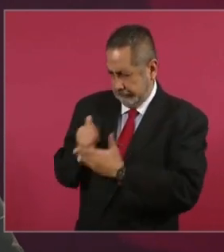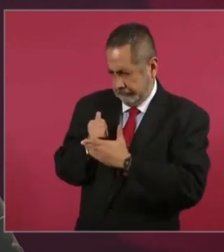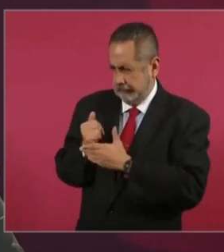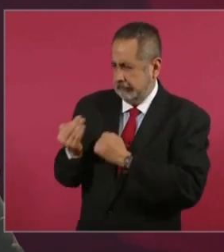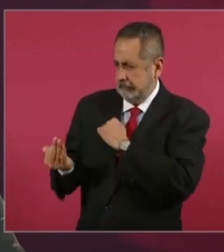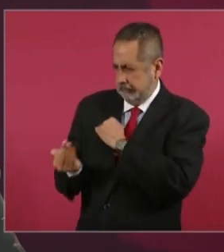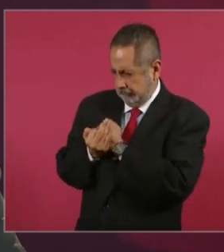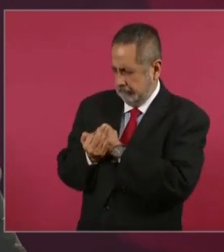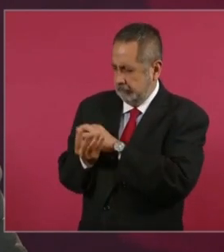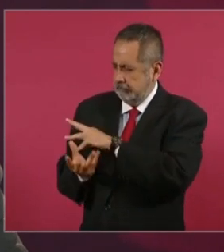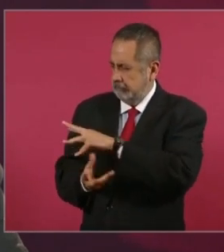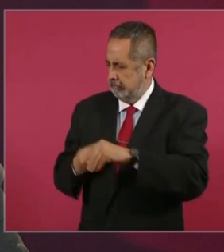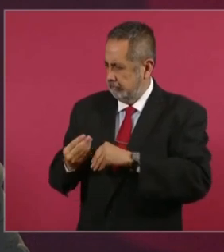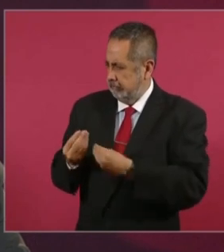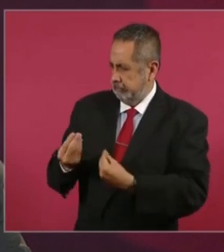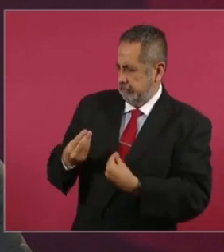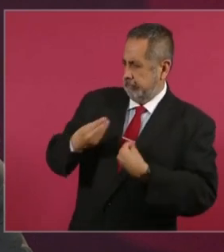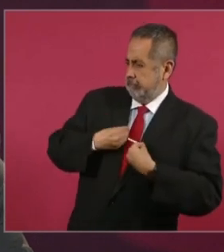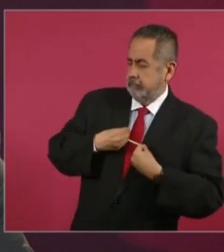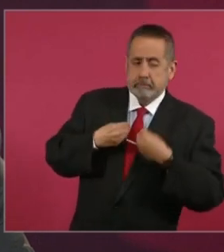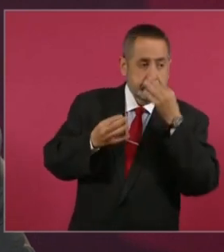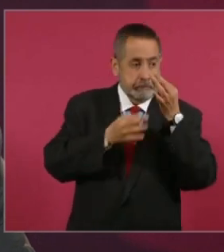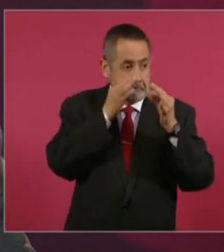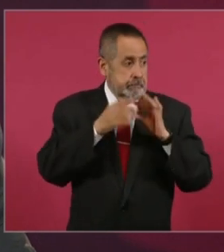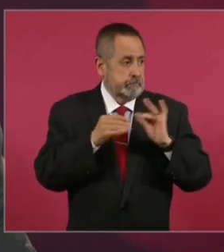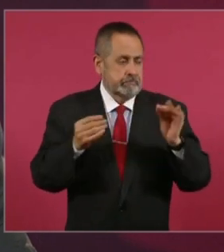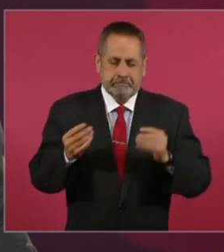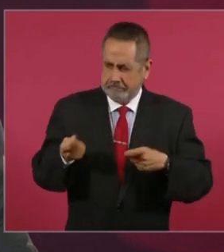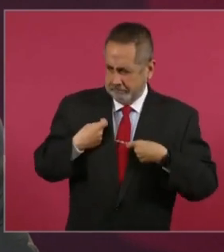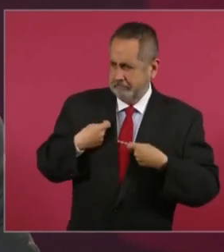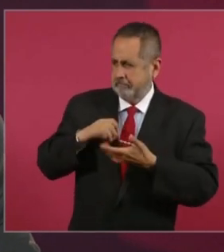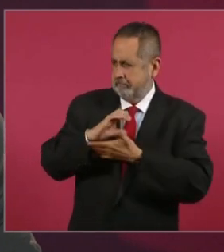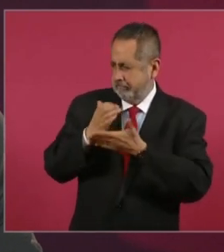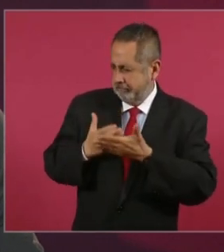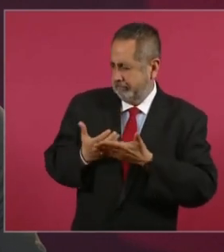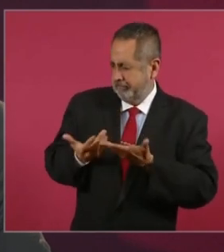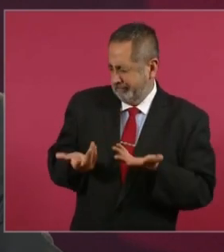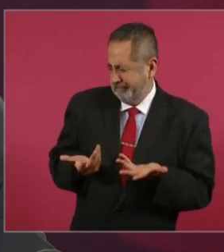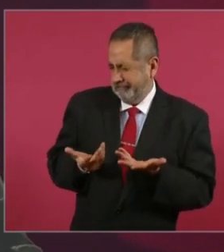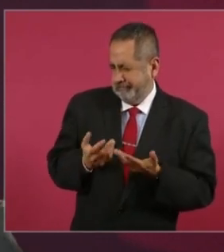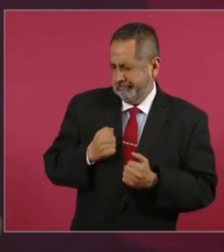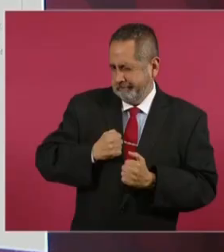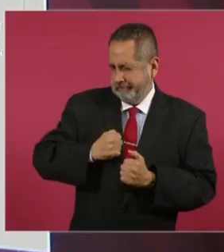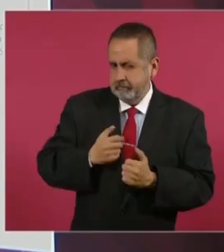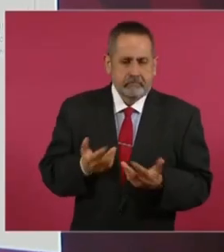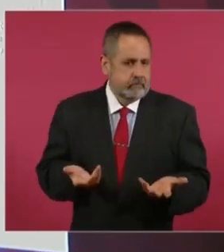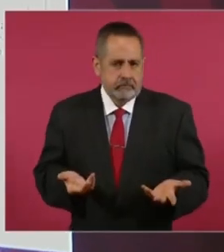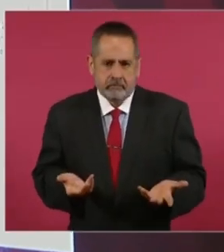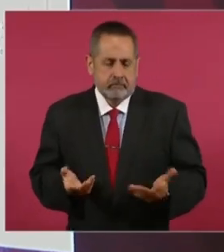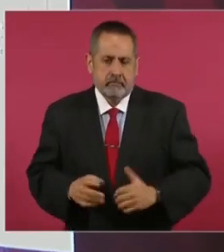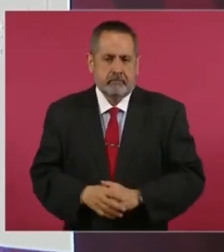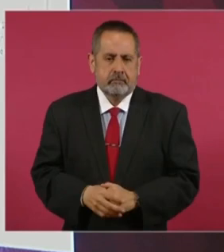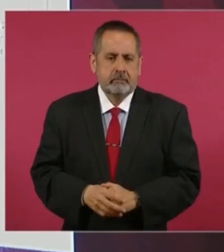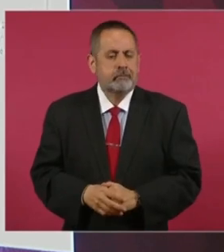o queremos